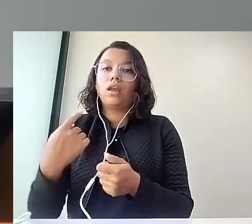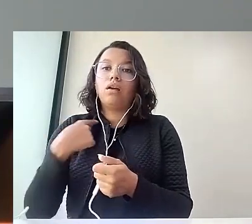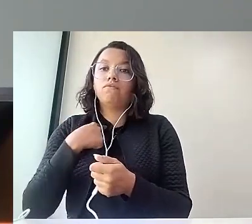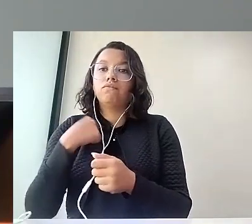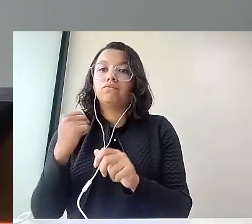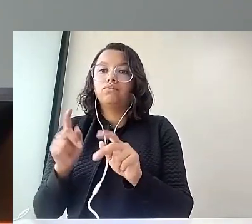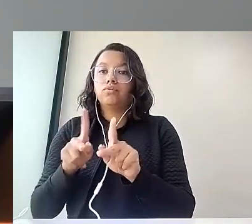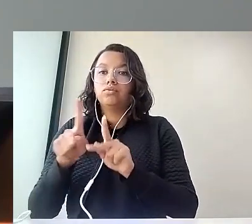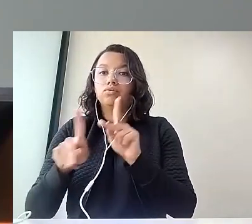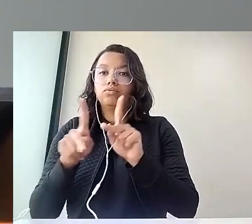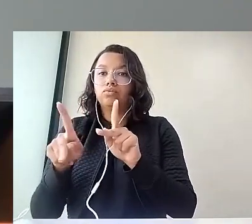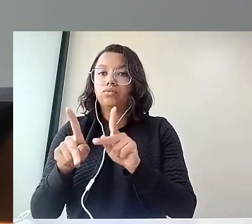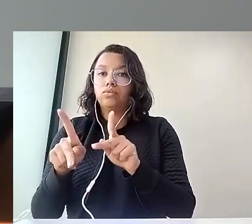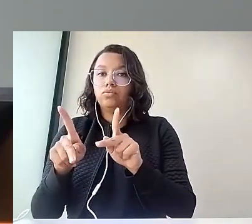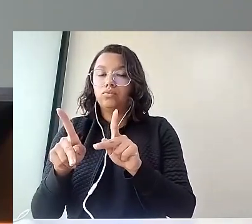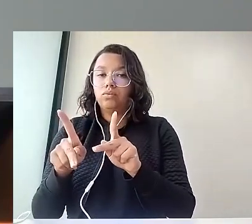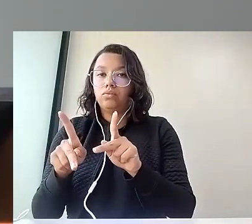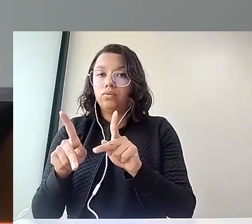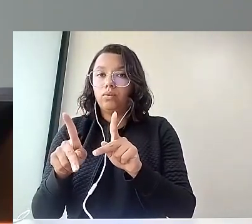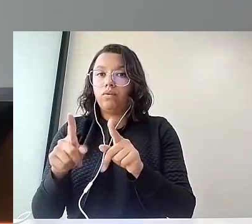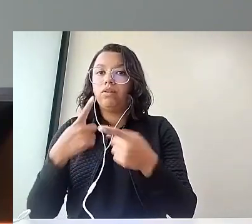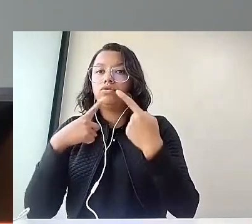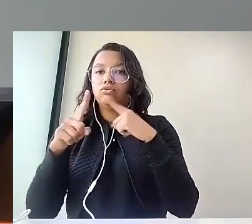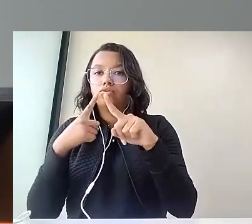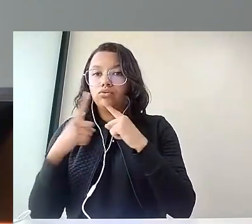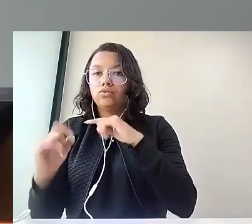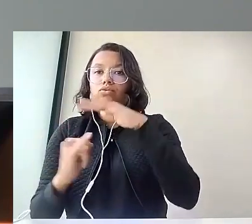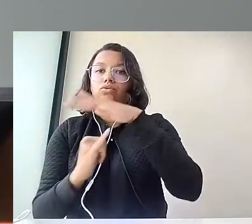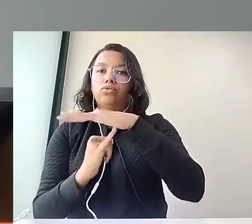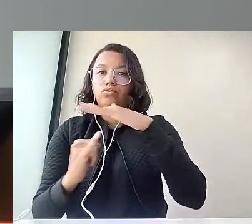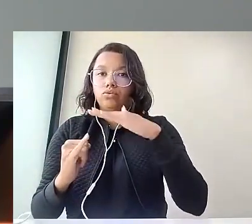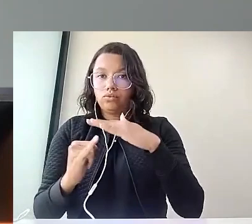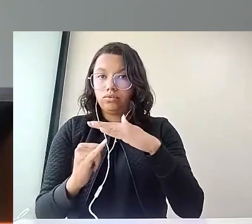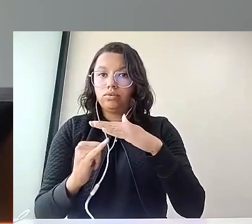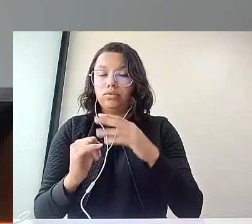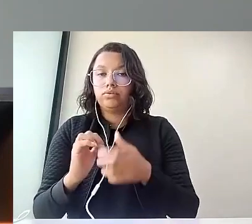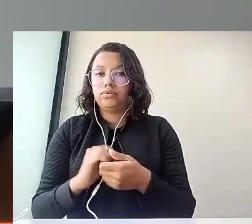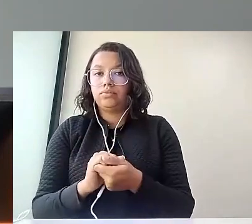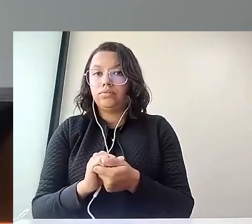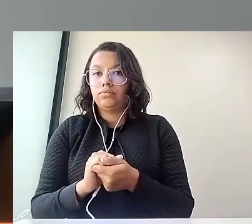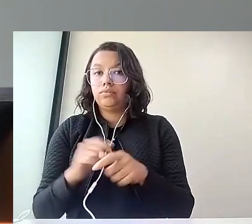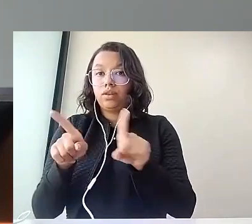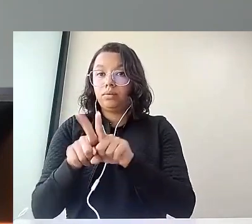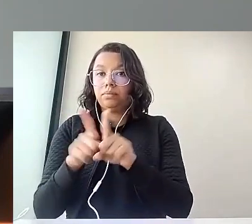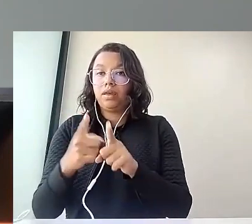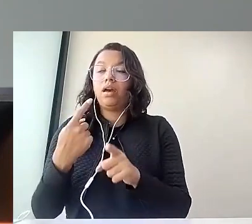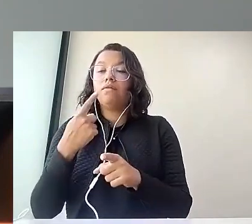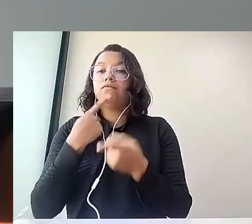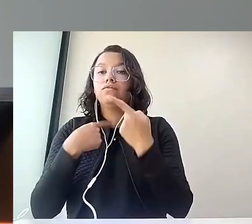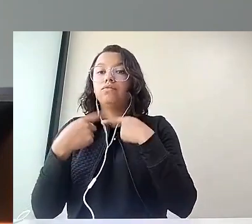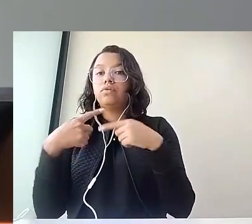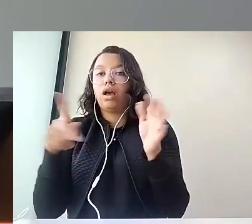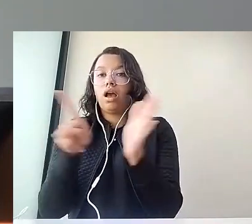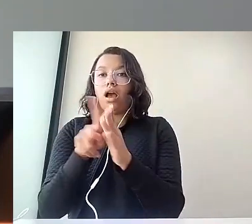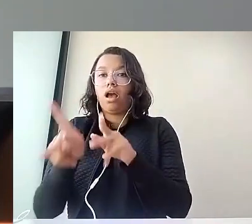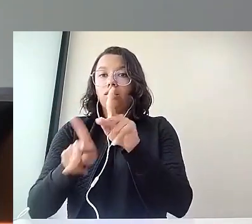la discusión institucional y no la voluntad popular más desordenada.